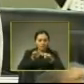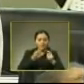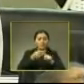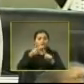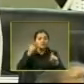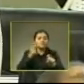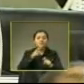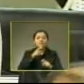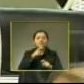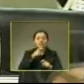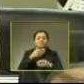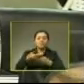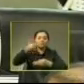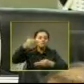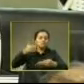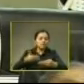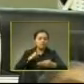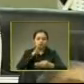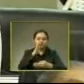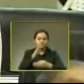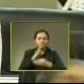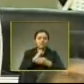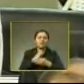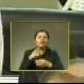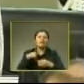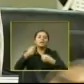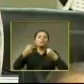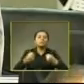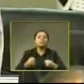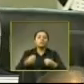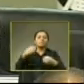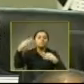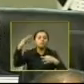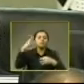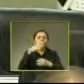quienes han estado en el poder político y económico,